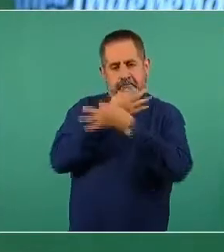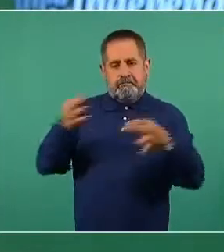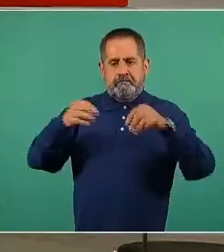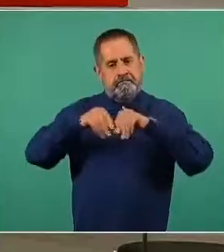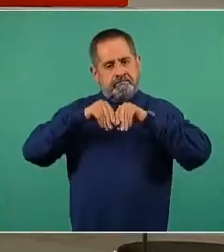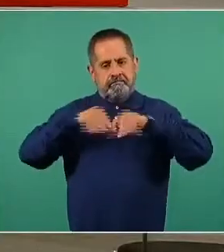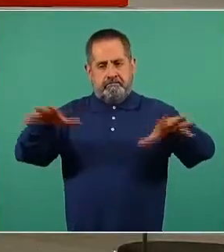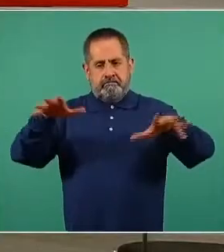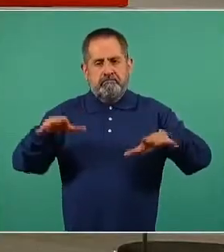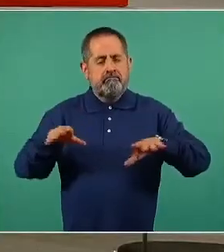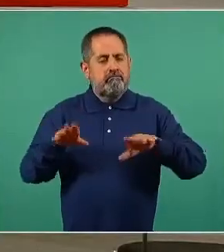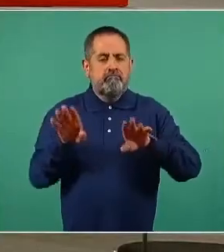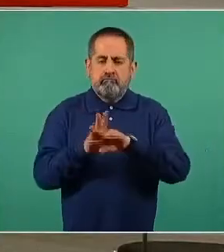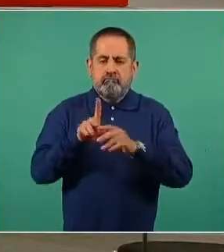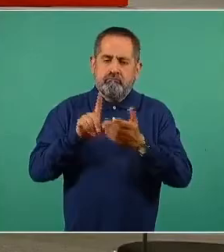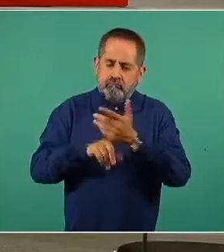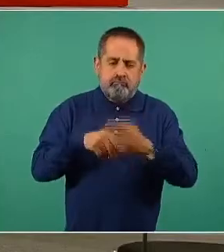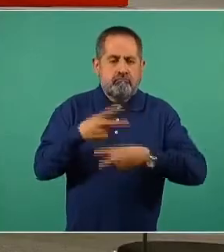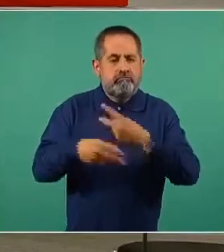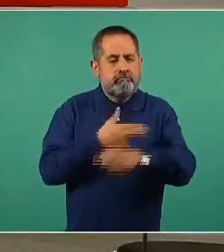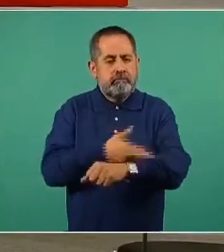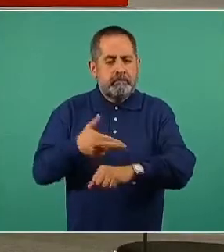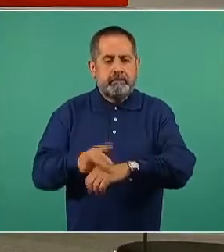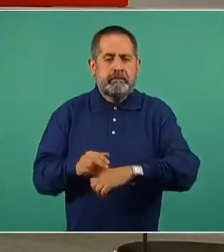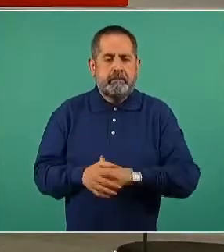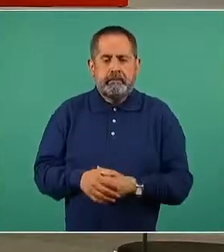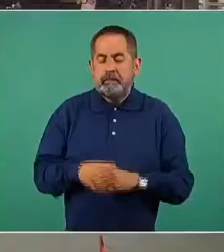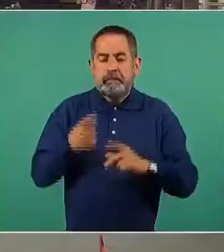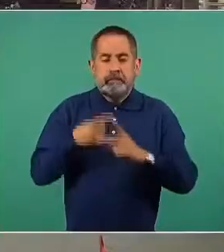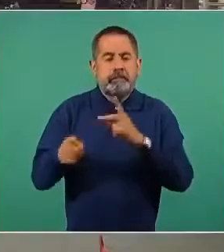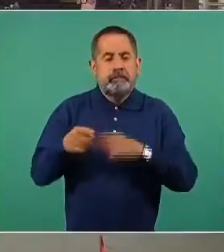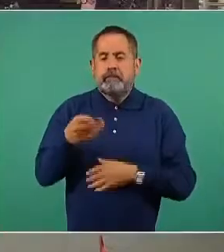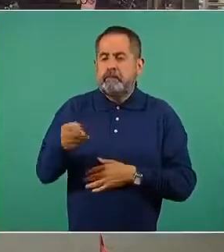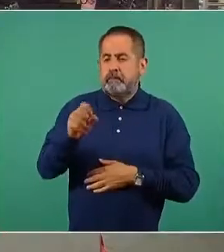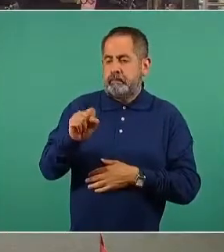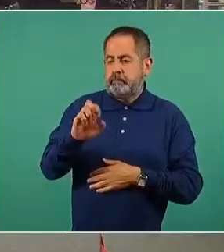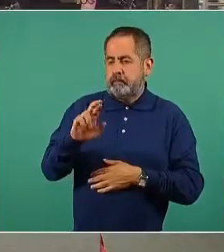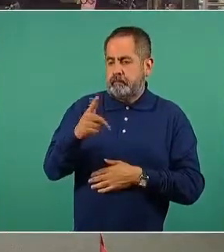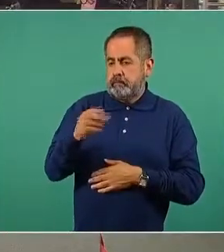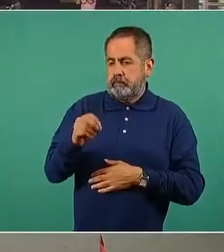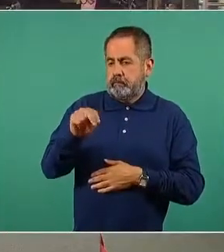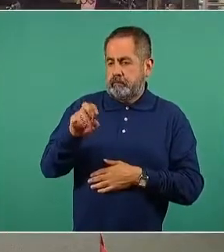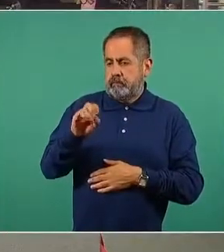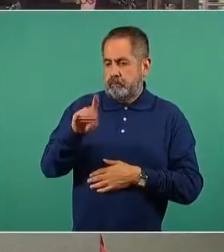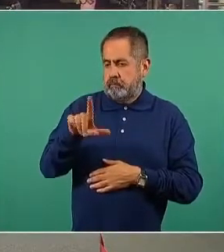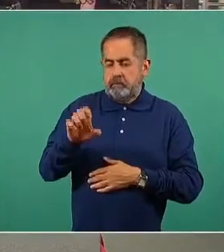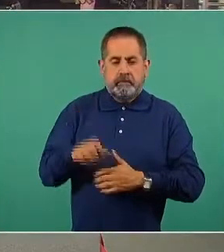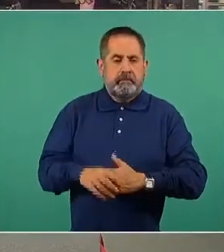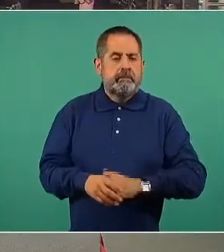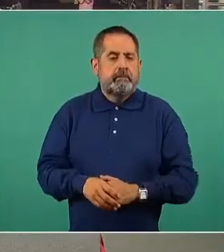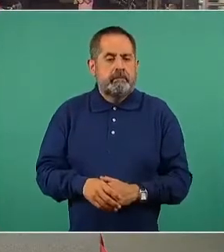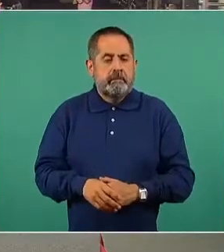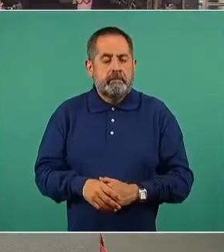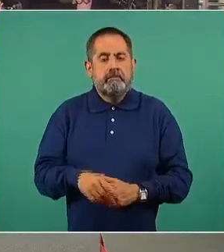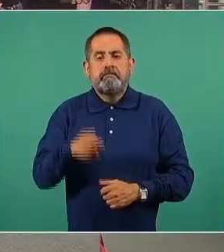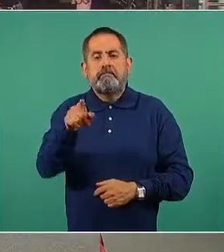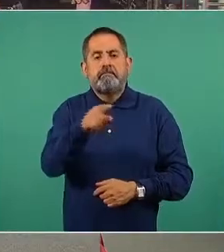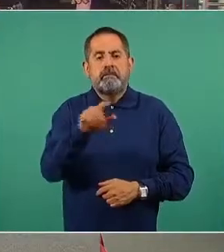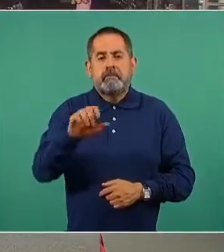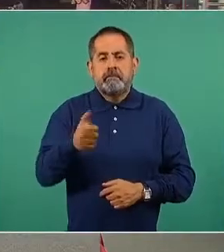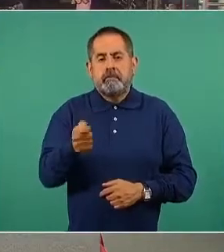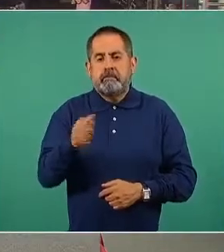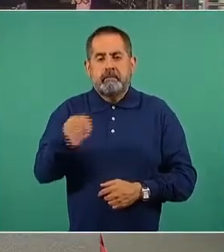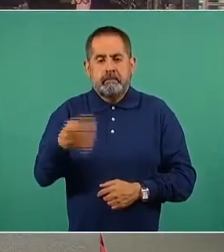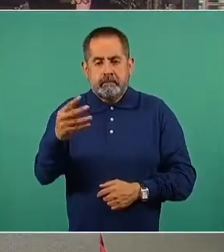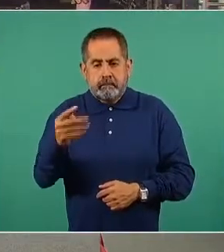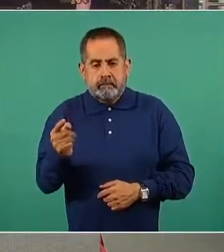oficial de que entraremos en eso. Vamos a empezar. Sergio Noble, el compañero allá atrás de Canal 14,